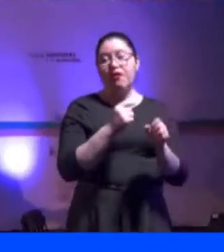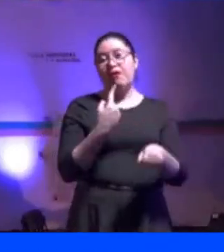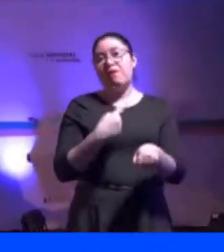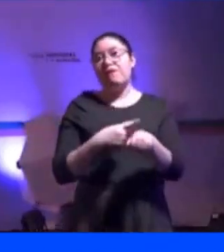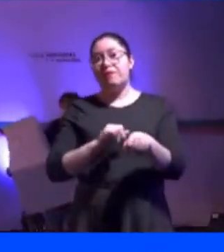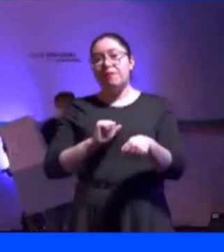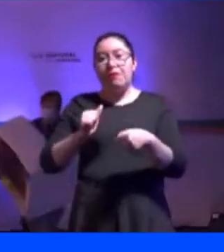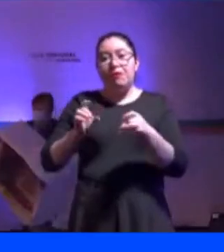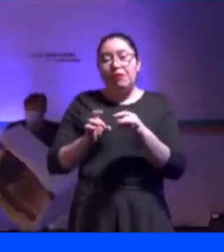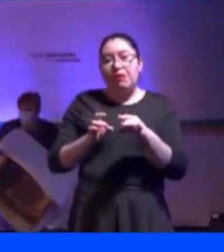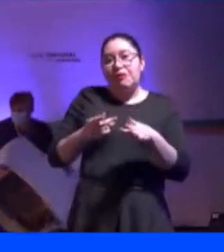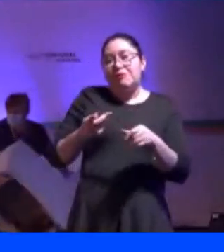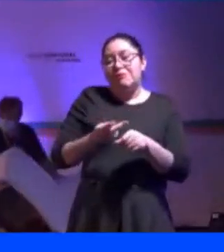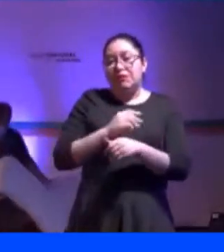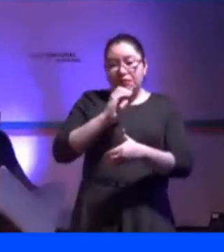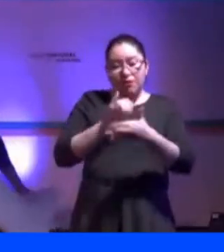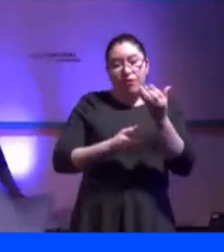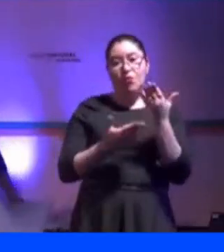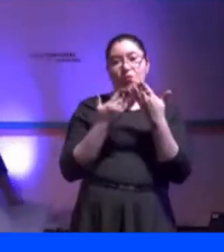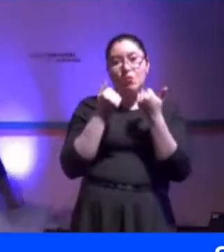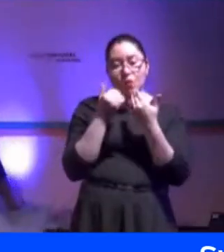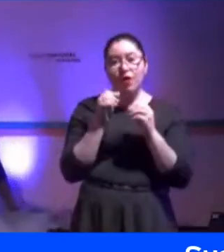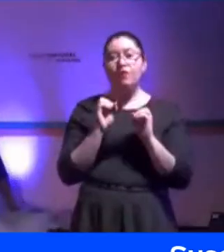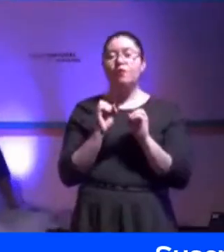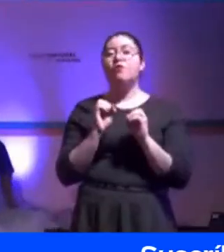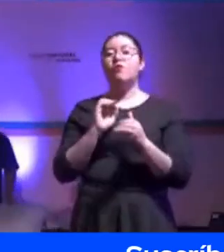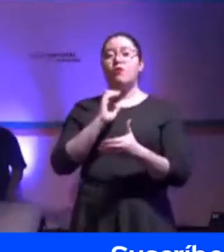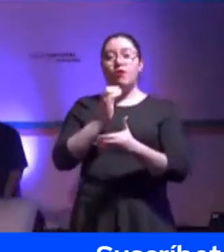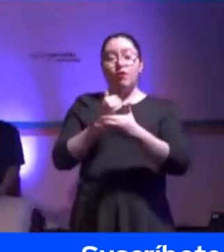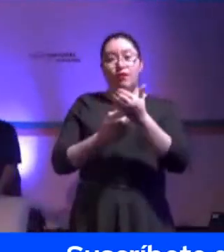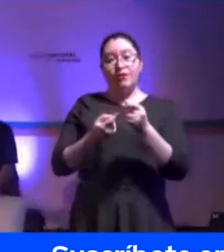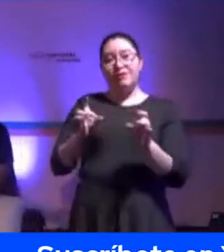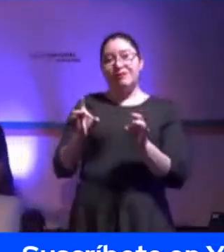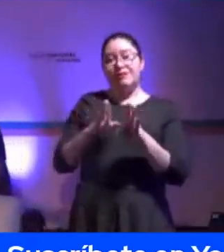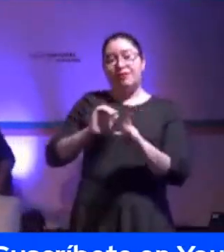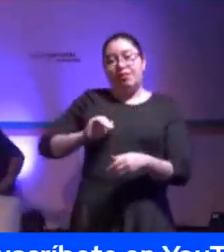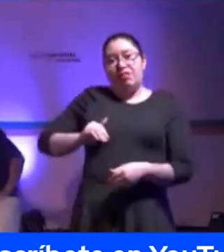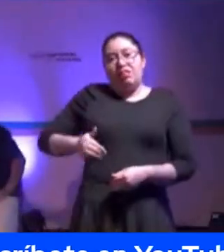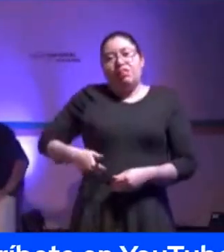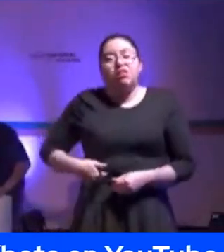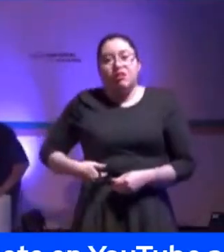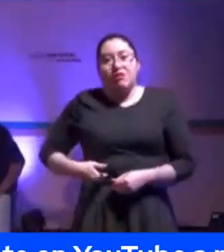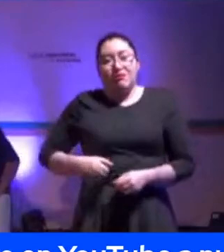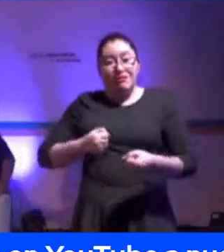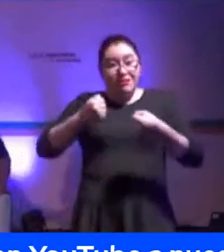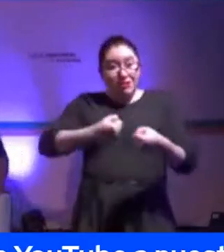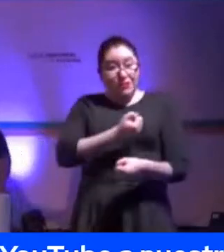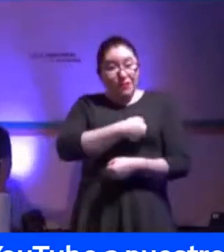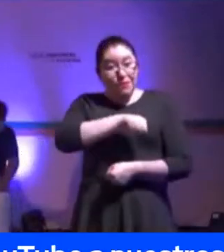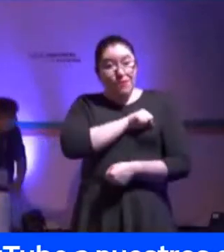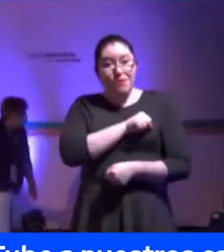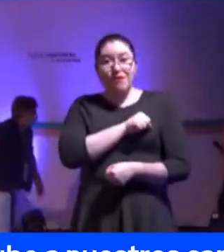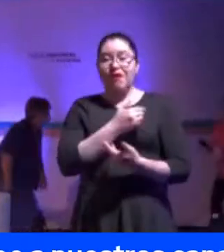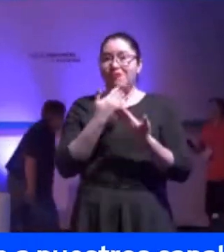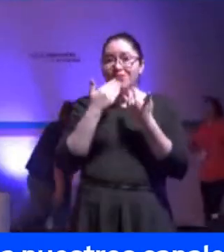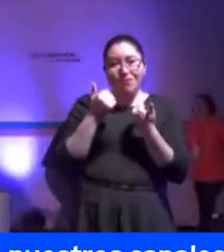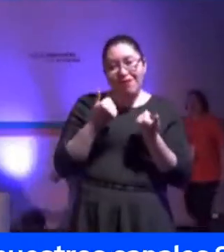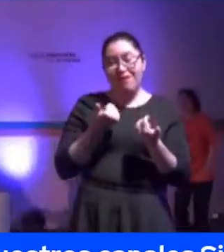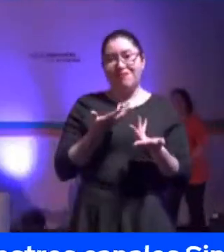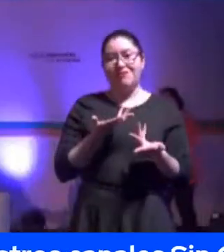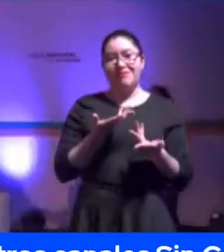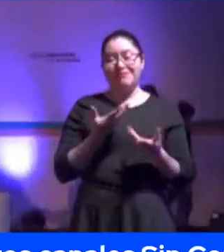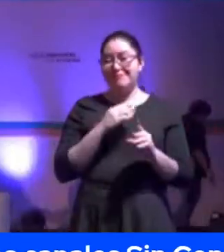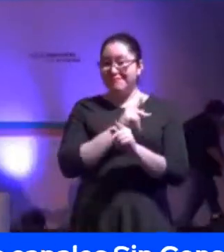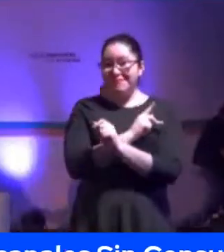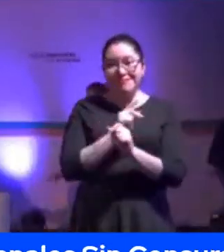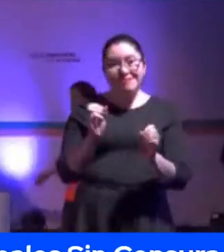enfermes, donde no hay un contrato que te proteja en caso de que tengas un accidente. No tienes seguro, no tienes absolutamente nada, y sin